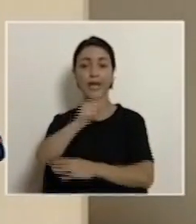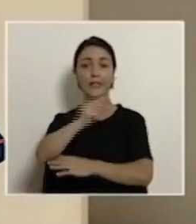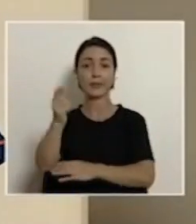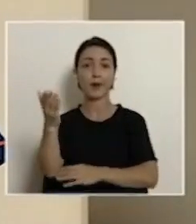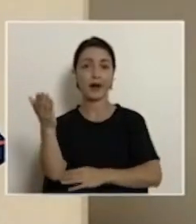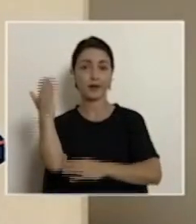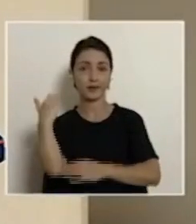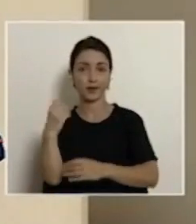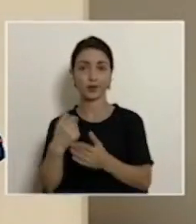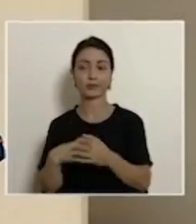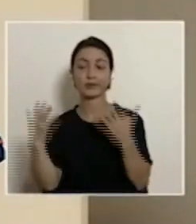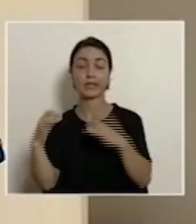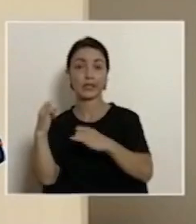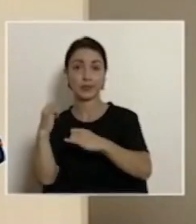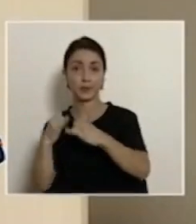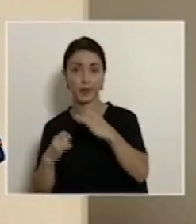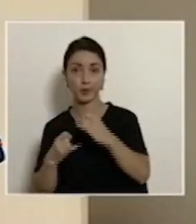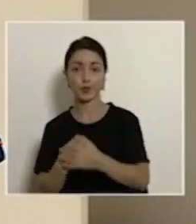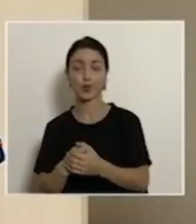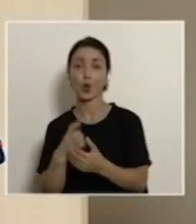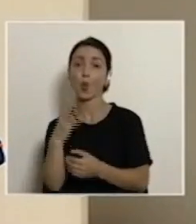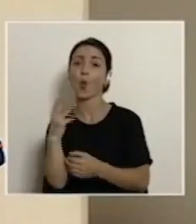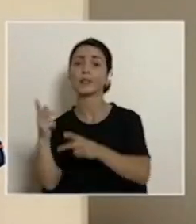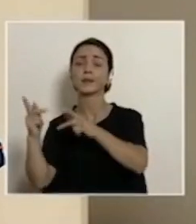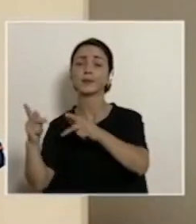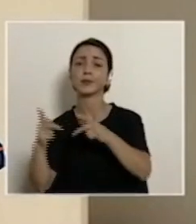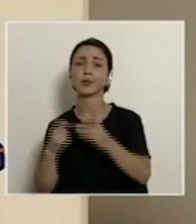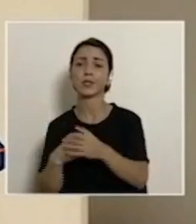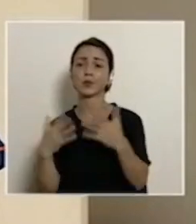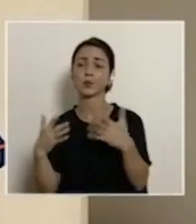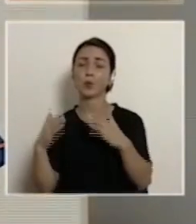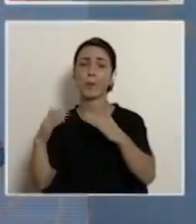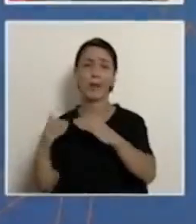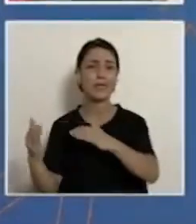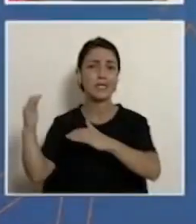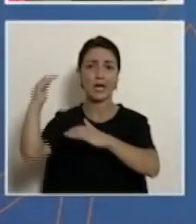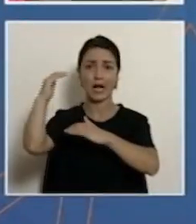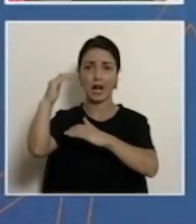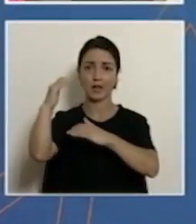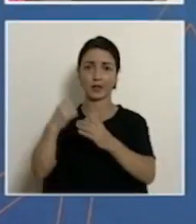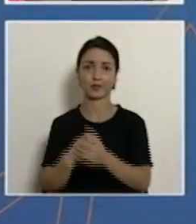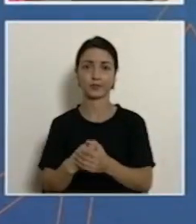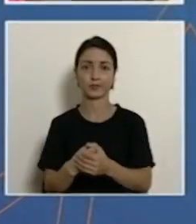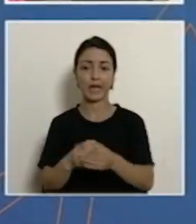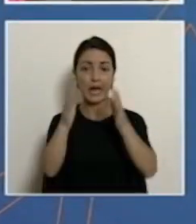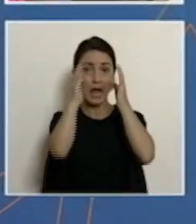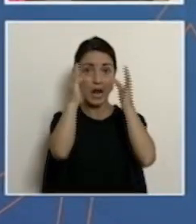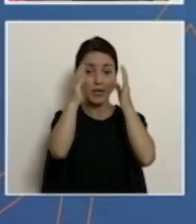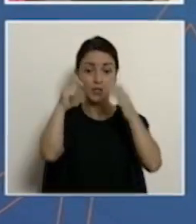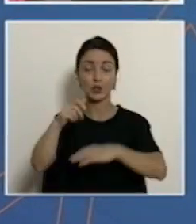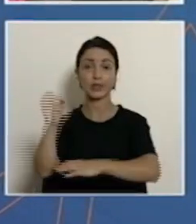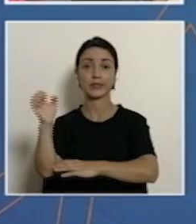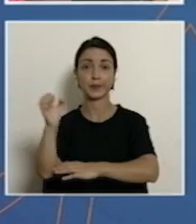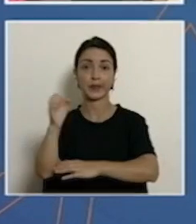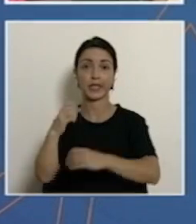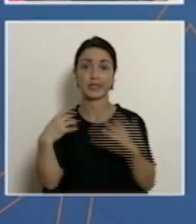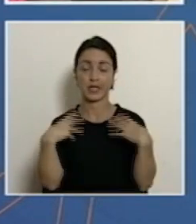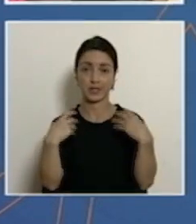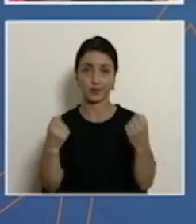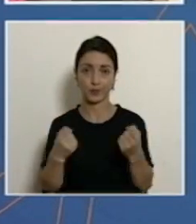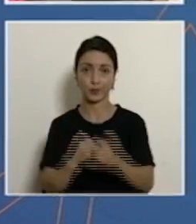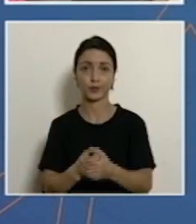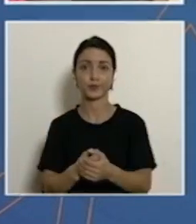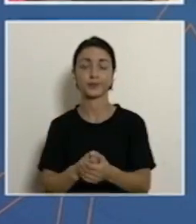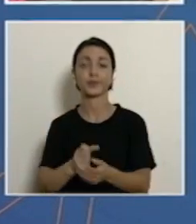anterior cerramos con la cantidad de casos más alta en lo que llevamos de la atención de esta emergencia sanitaria, con